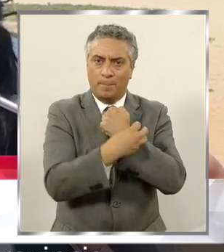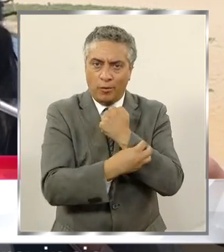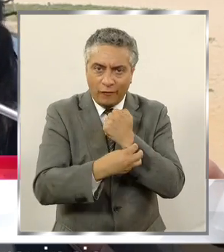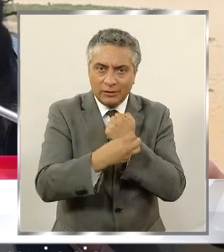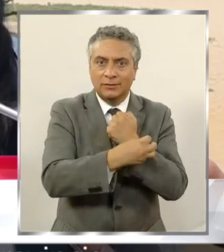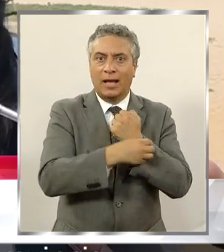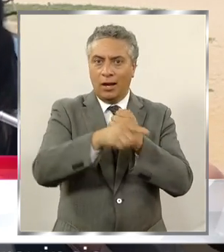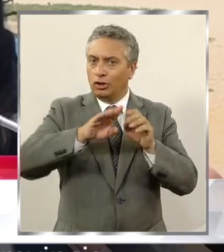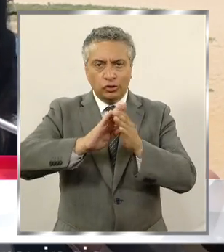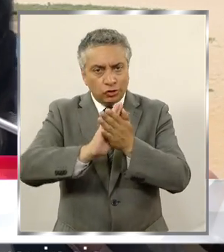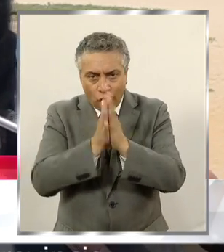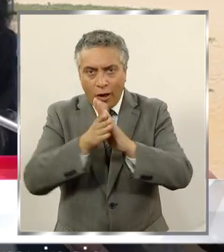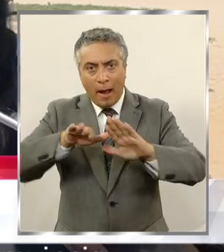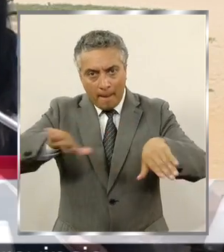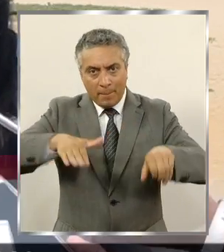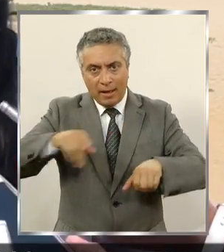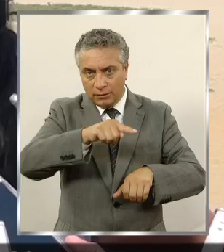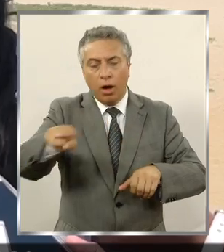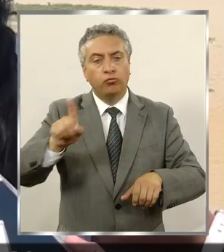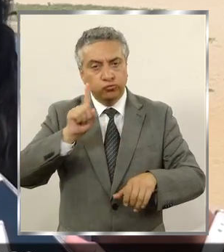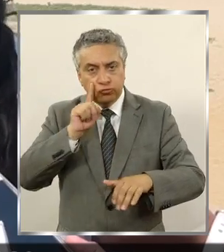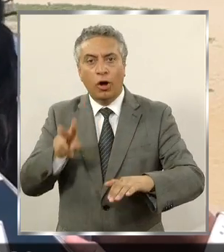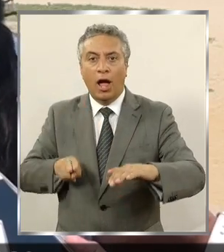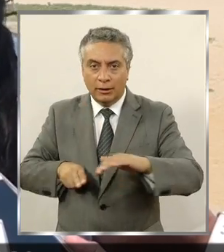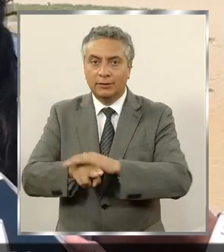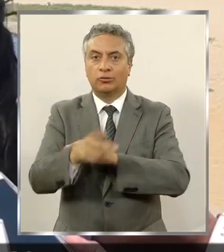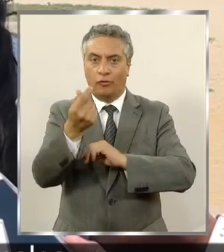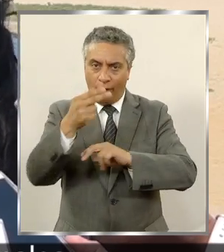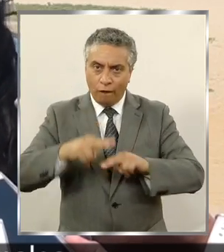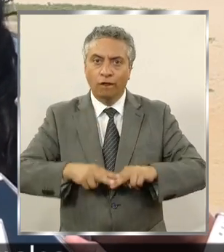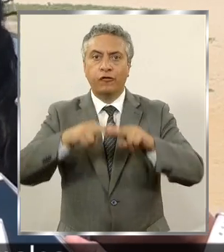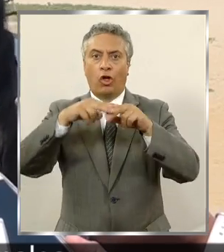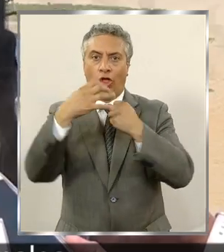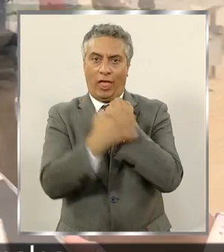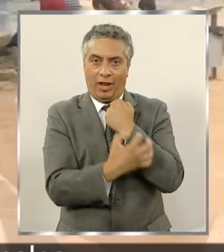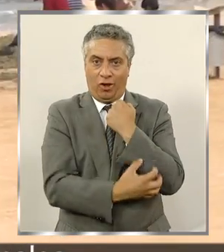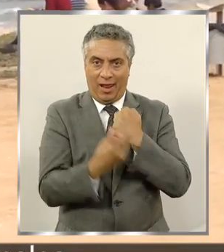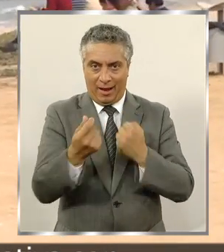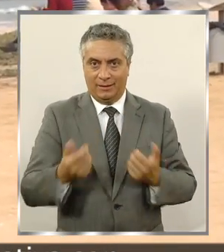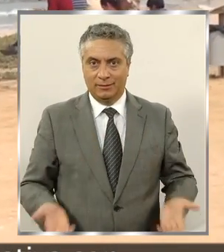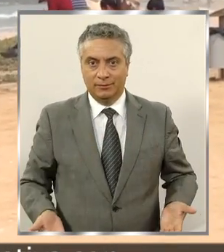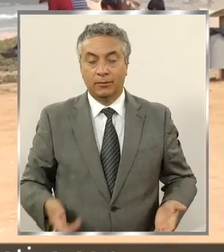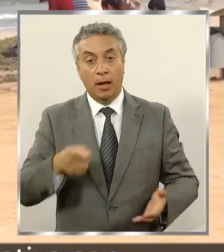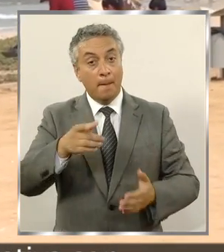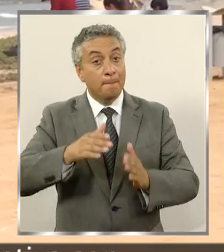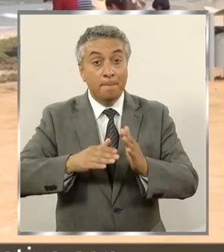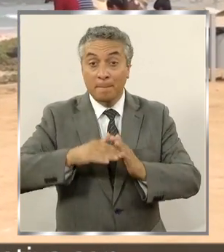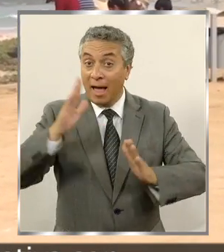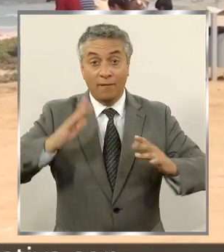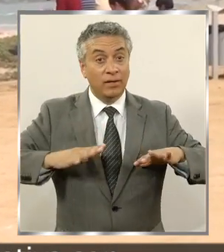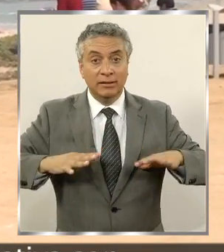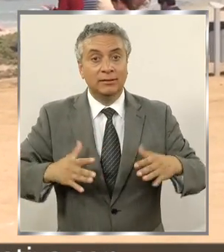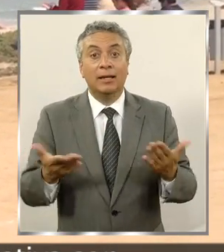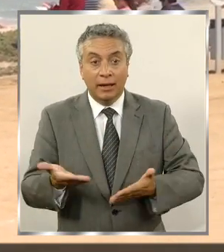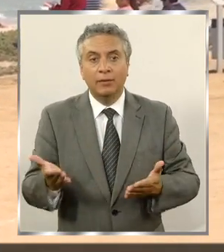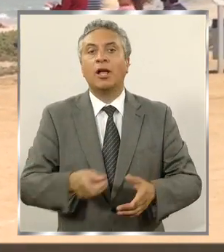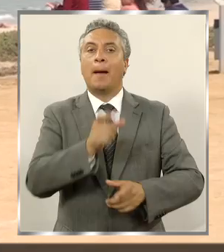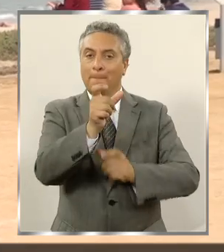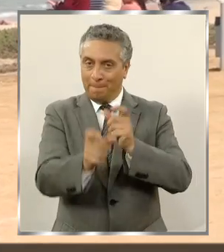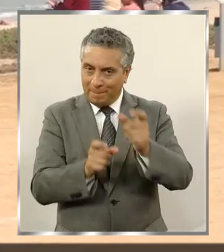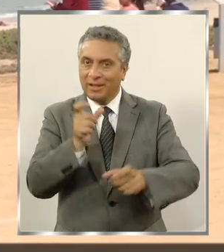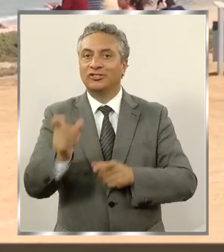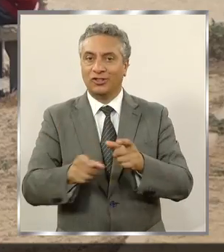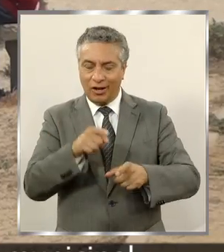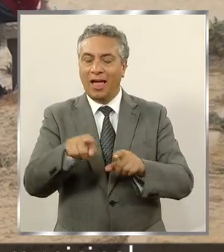que todas las playas de la provincia puedan tener este acceso a través de fondos regionales. Los más felices con esta iniciativa son los